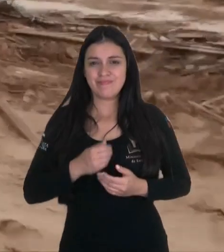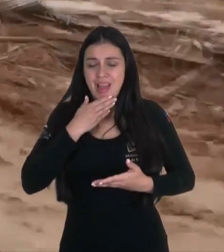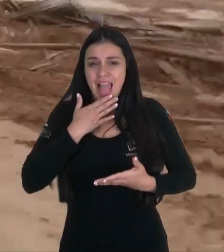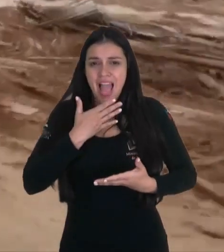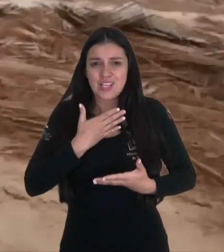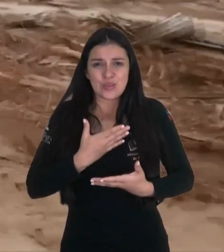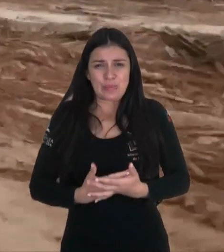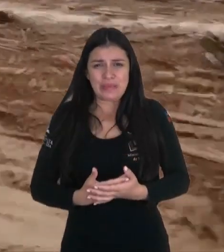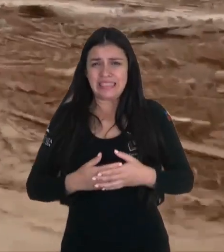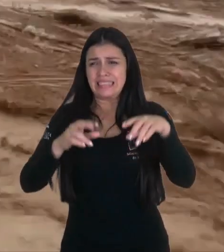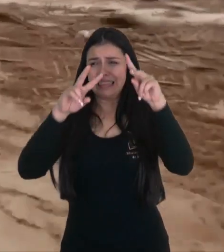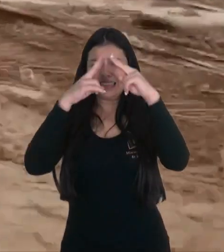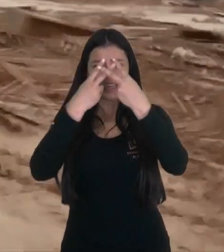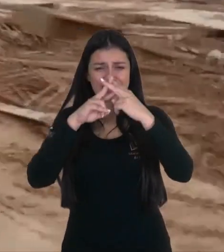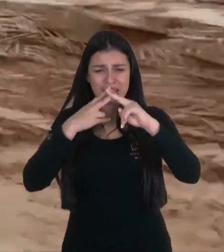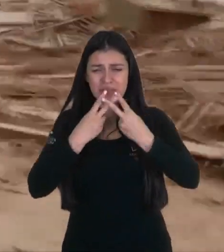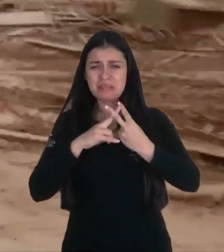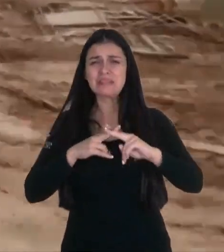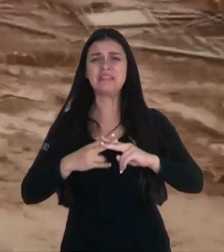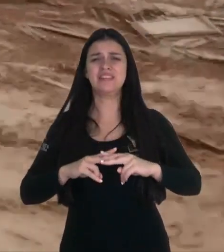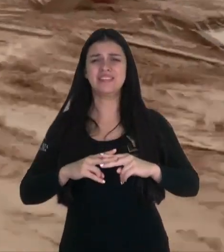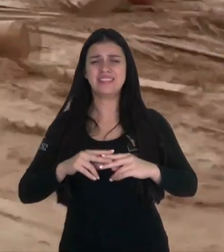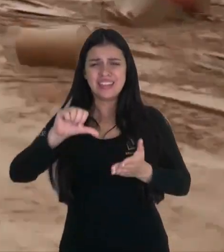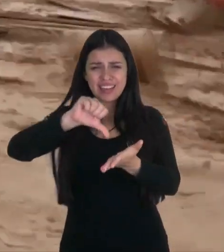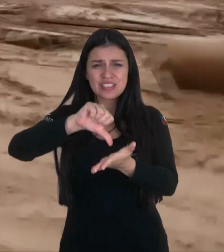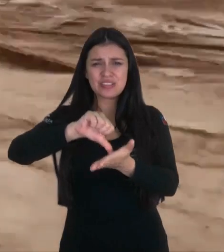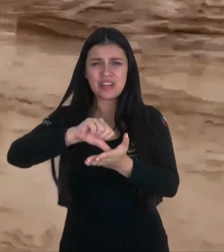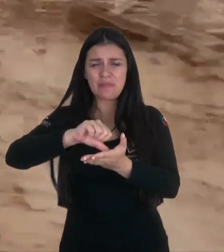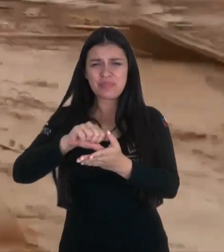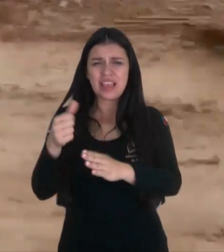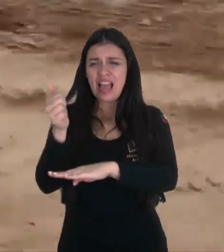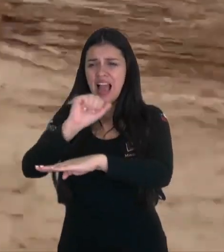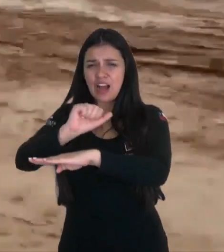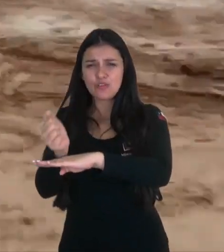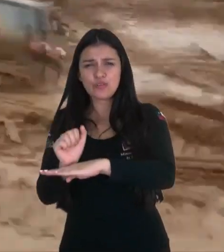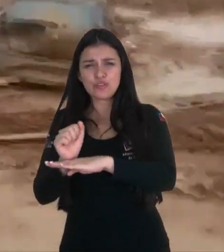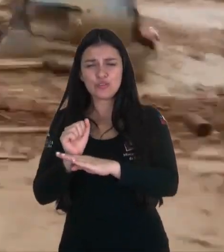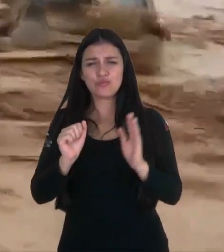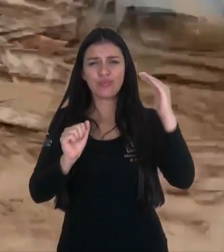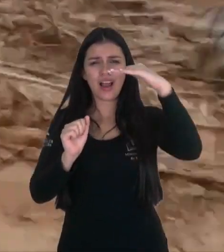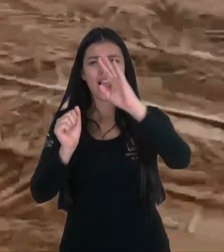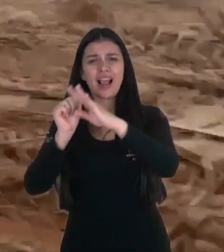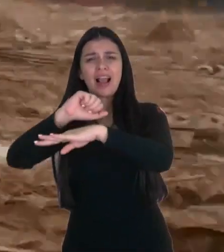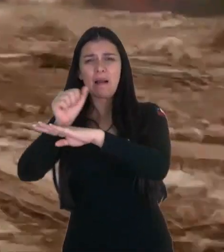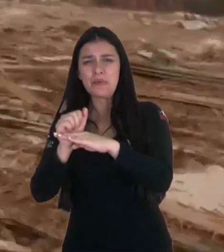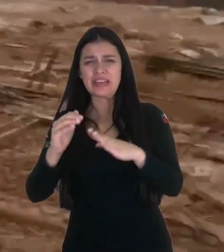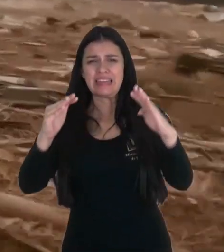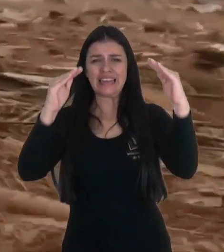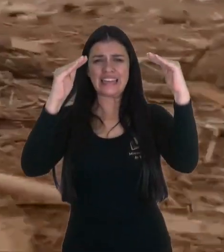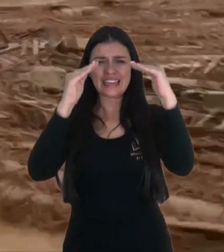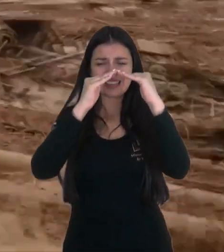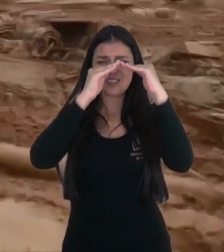Indescriptible fue la destrucción que estaba ocurriendo en la ciudad. Automóviles, camiones, casas completas,